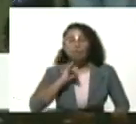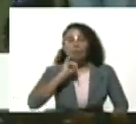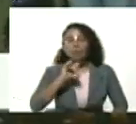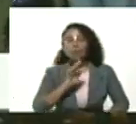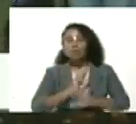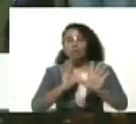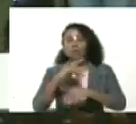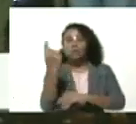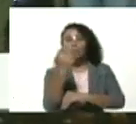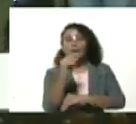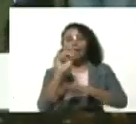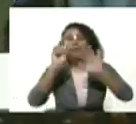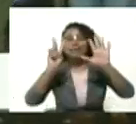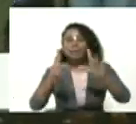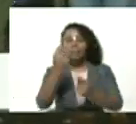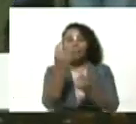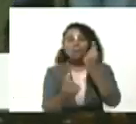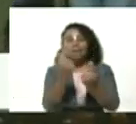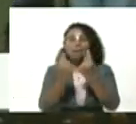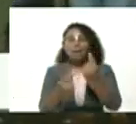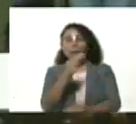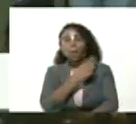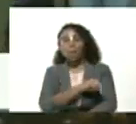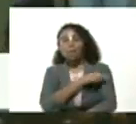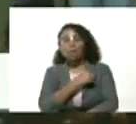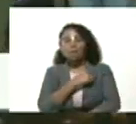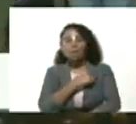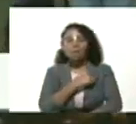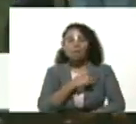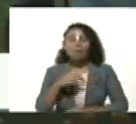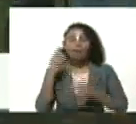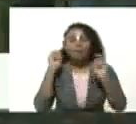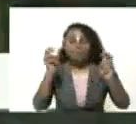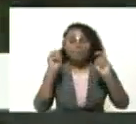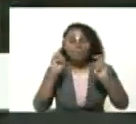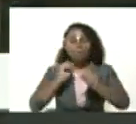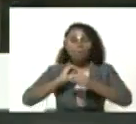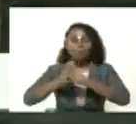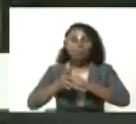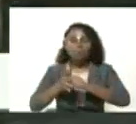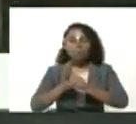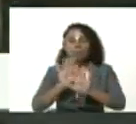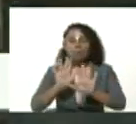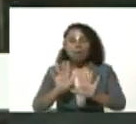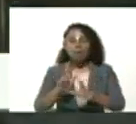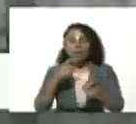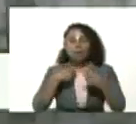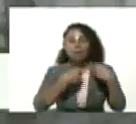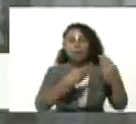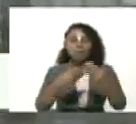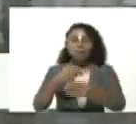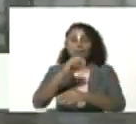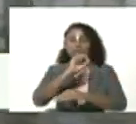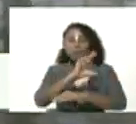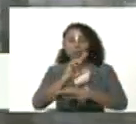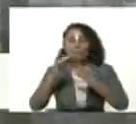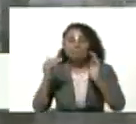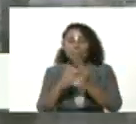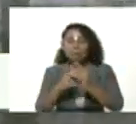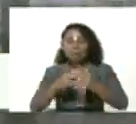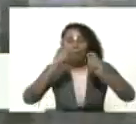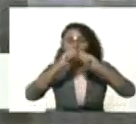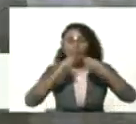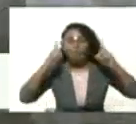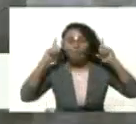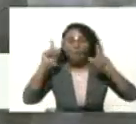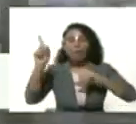hay 7 pacientes en el Hospital Vera Zurita en la contención del COVID-19. Allí se repartieron más de 30.000 mascarillas y el